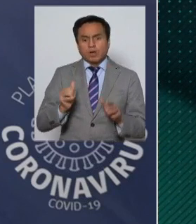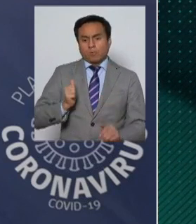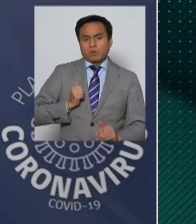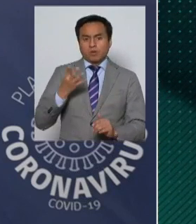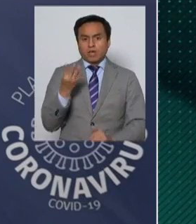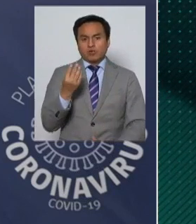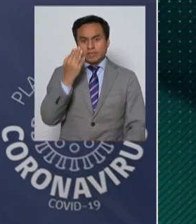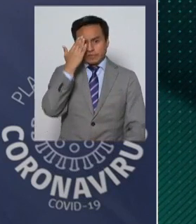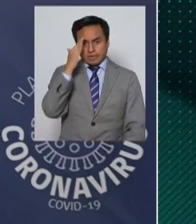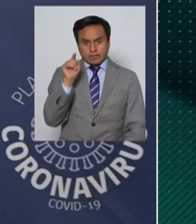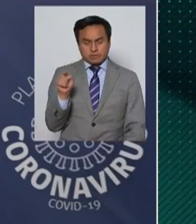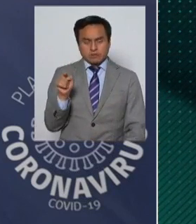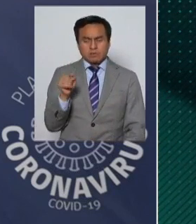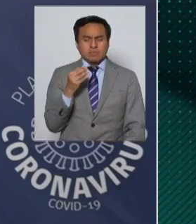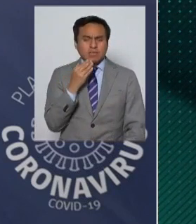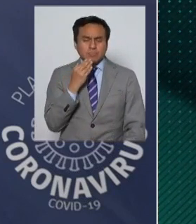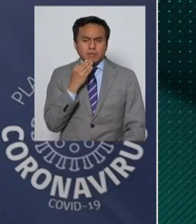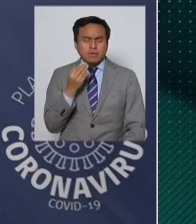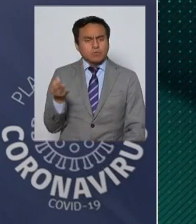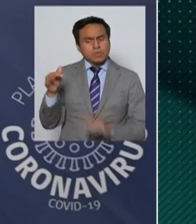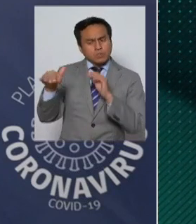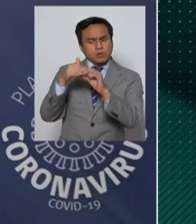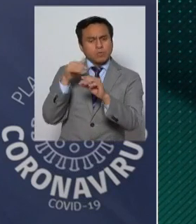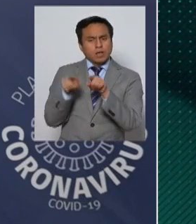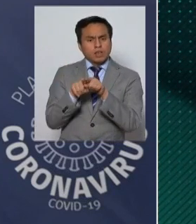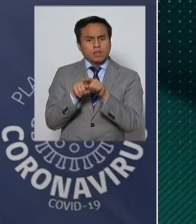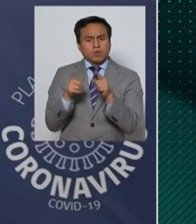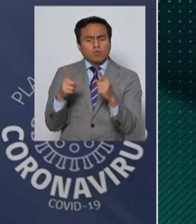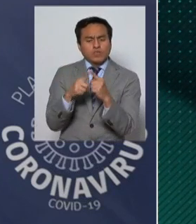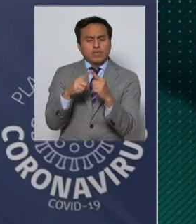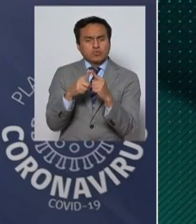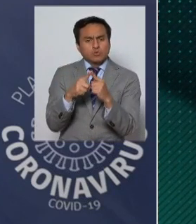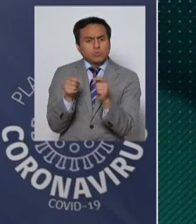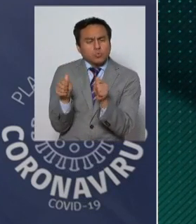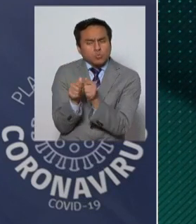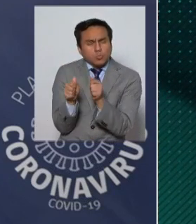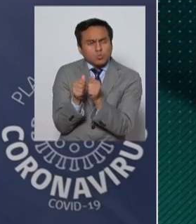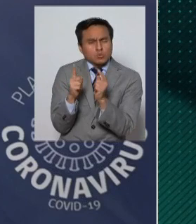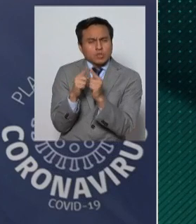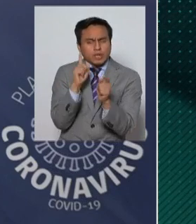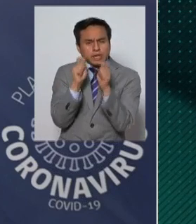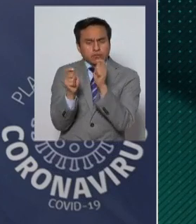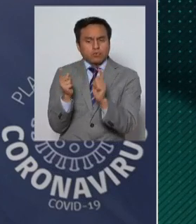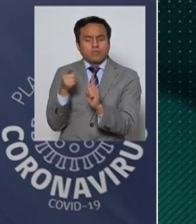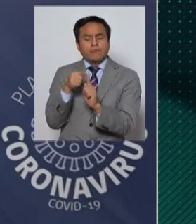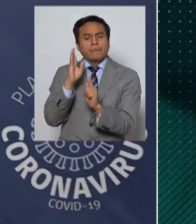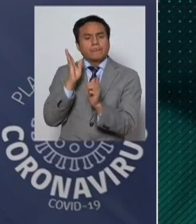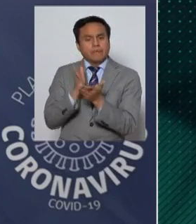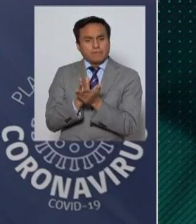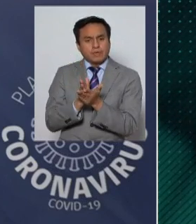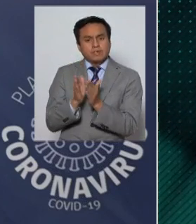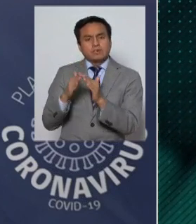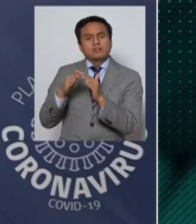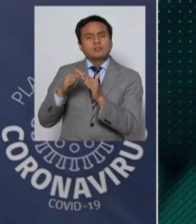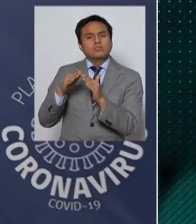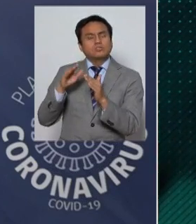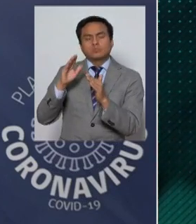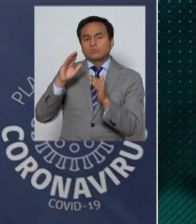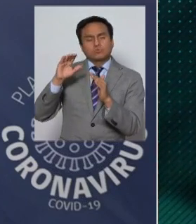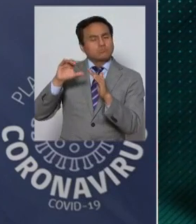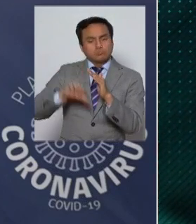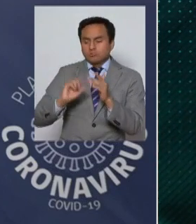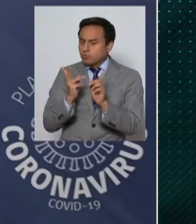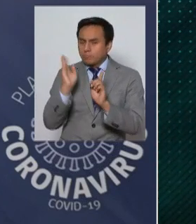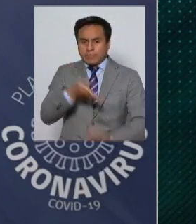los 14 días, también cuenta que los contactos estrechos y de alto riesgo deben suspender esta cuarentena preventiva y retornar